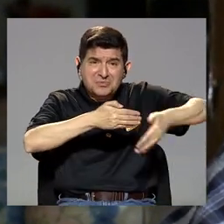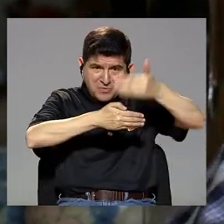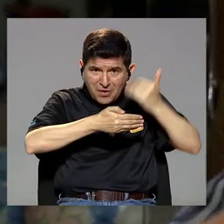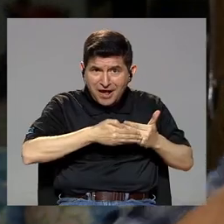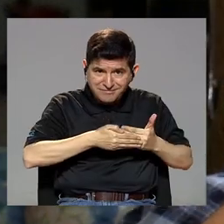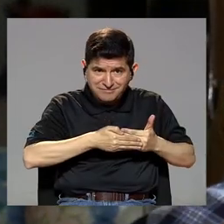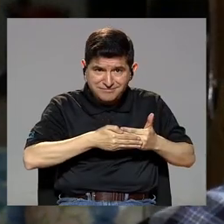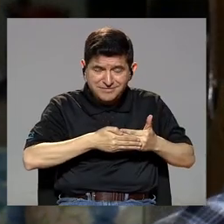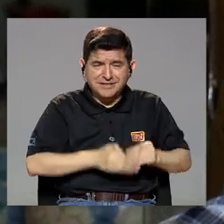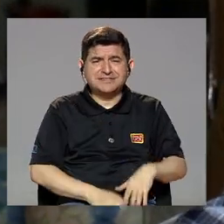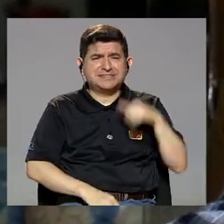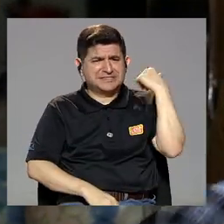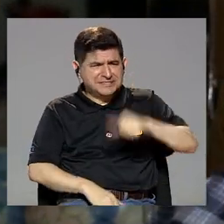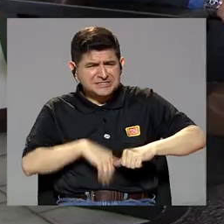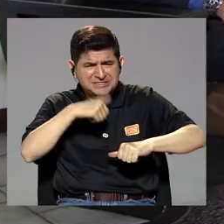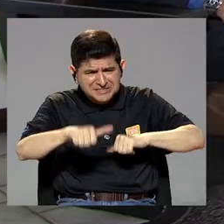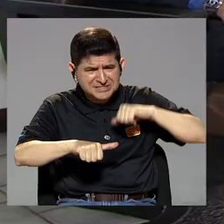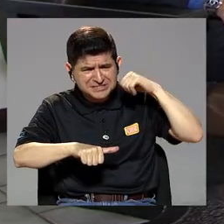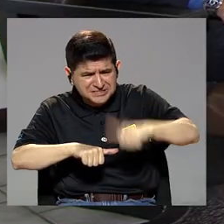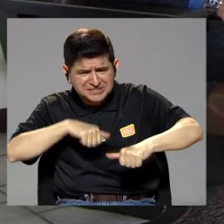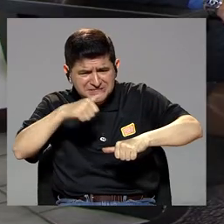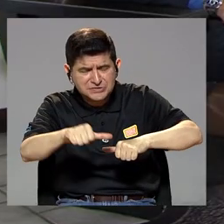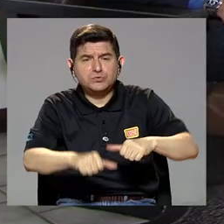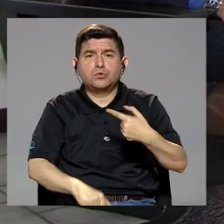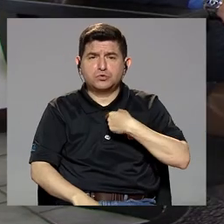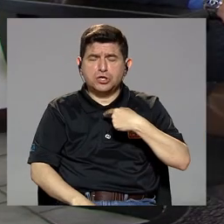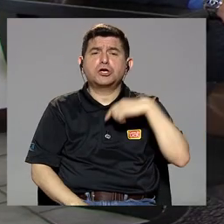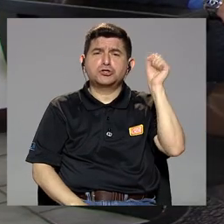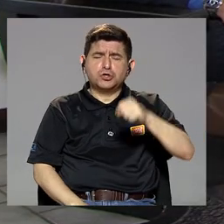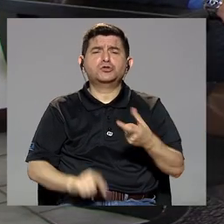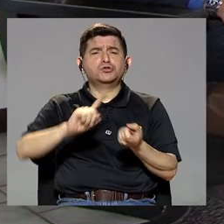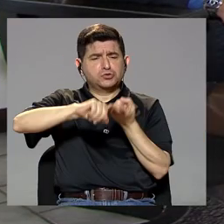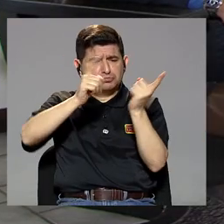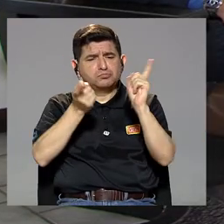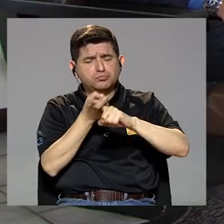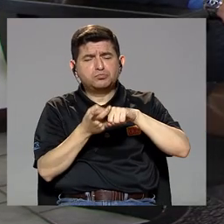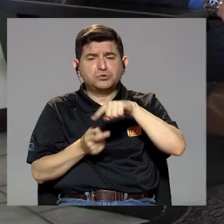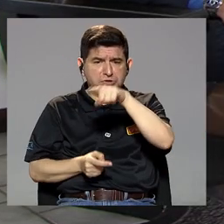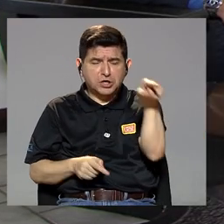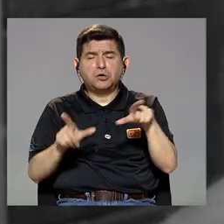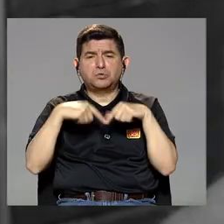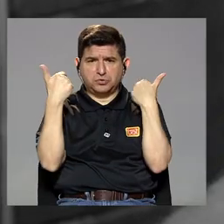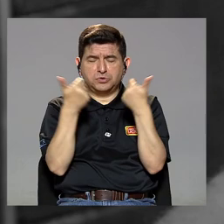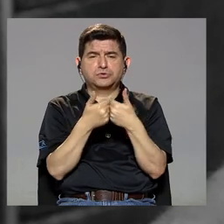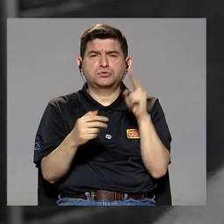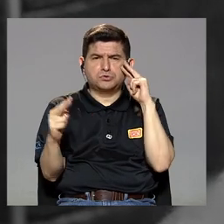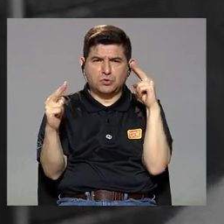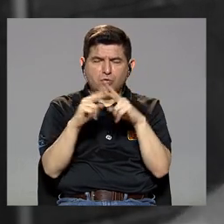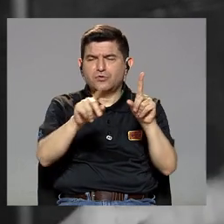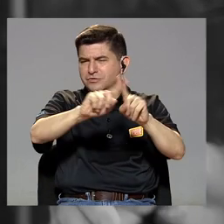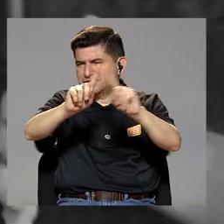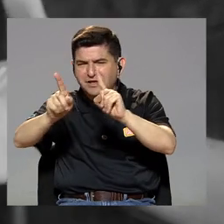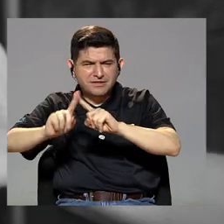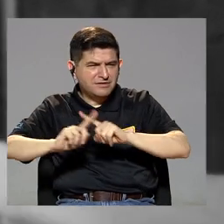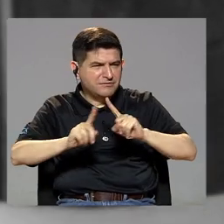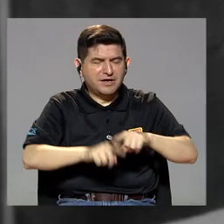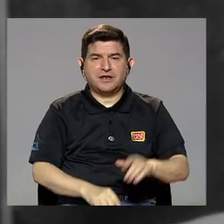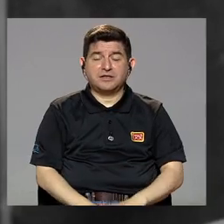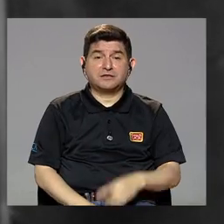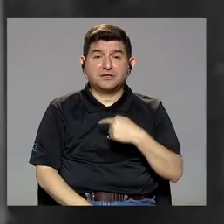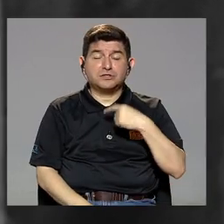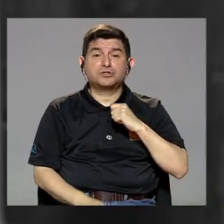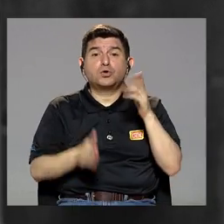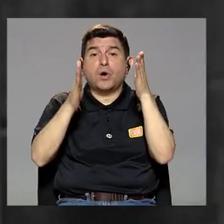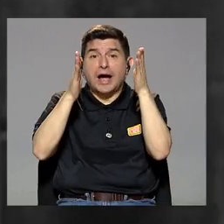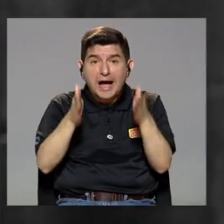estaban luchando y todo yo tuve bastante amistad con ellos conocí a muchos de ellos tuve que ser abogado